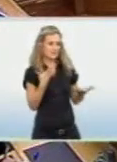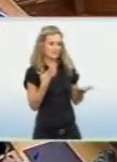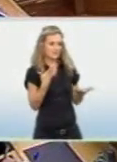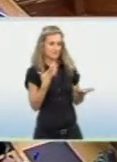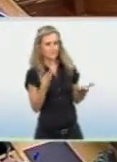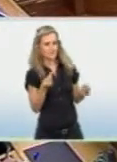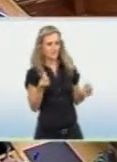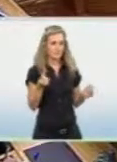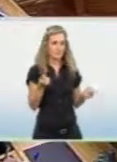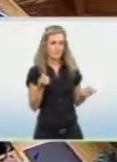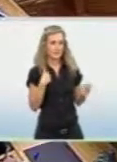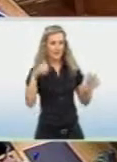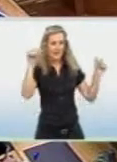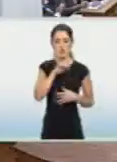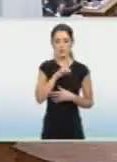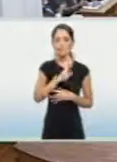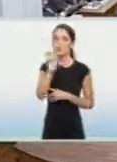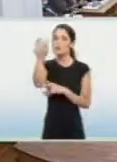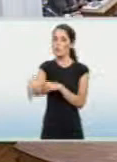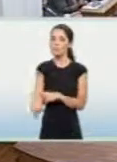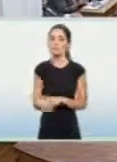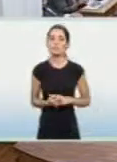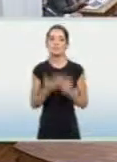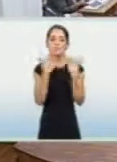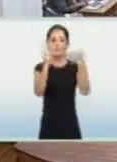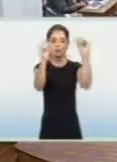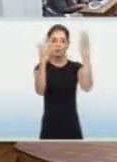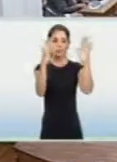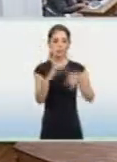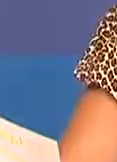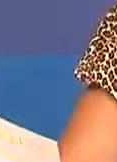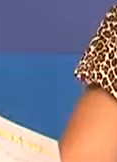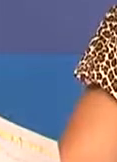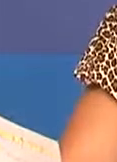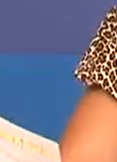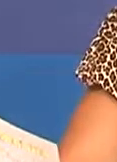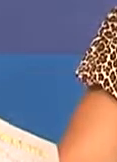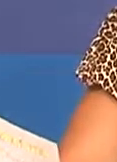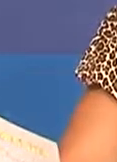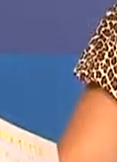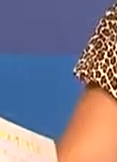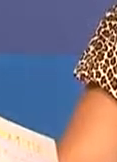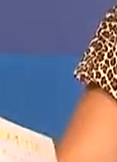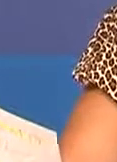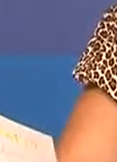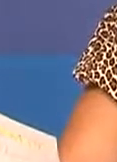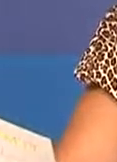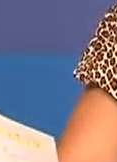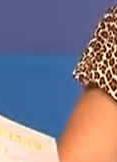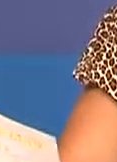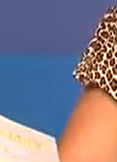las comunidades que gobierna y si va a ser una muestra de lo que pretende Cospedal. ¿Estos servicios públicos esenciales o están